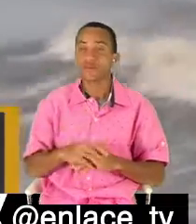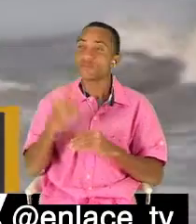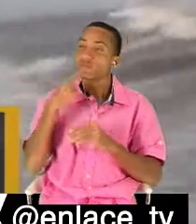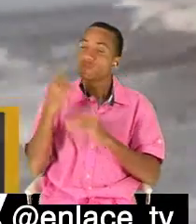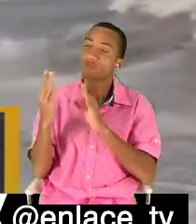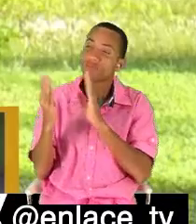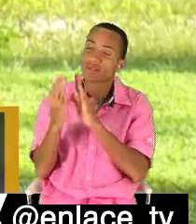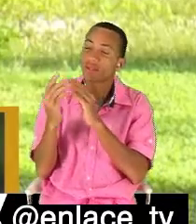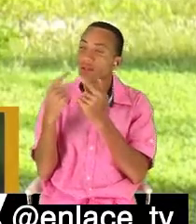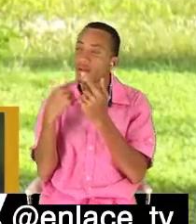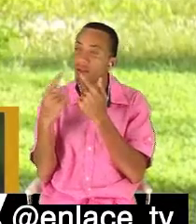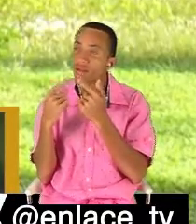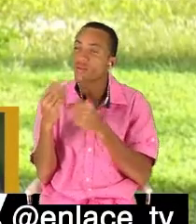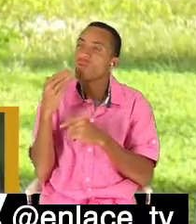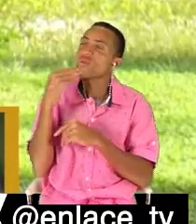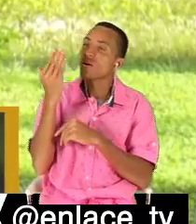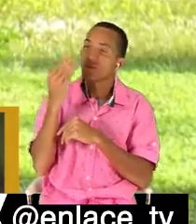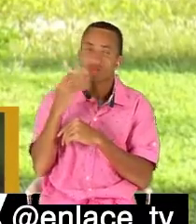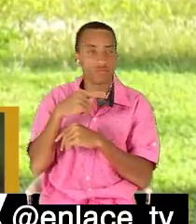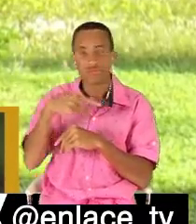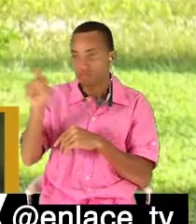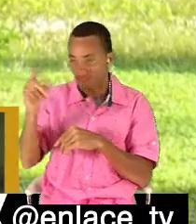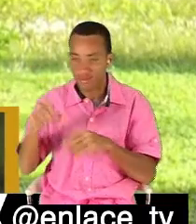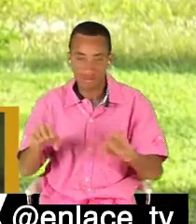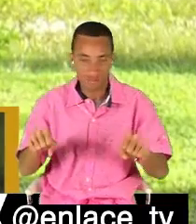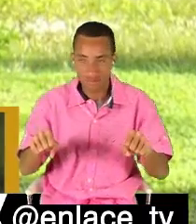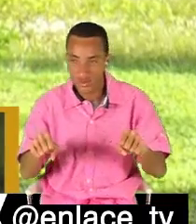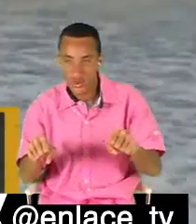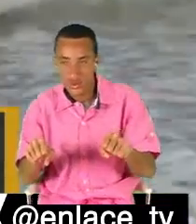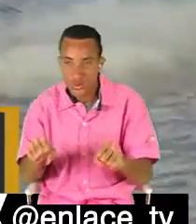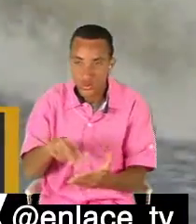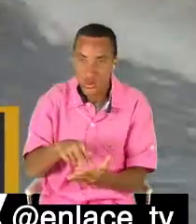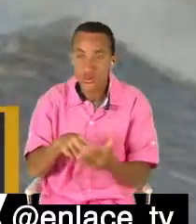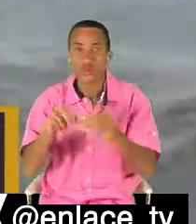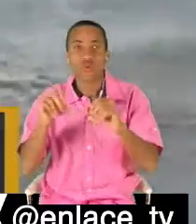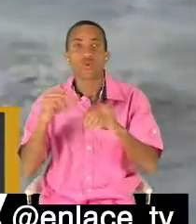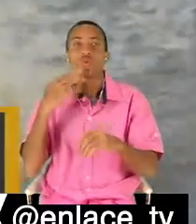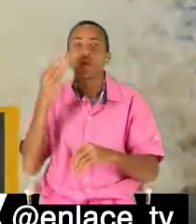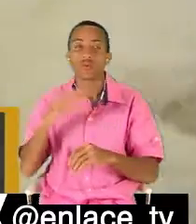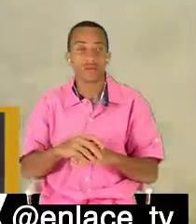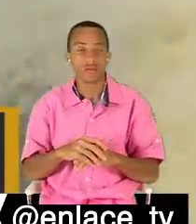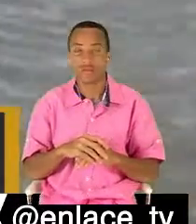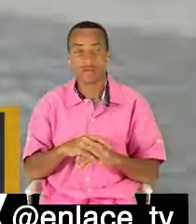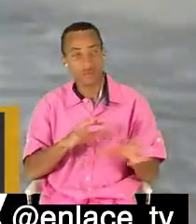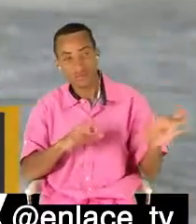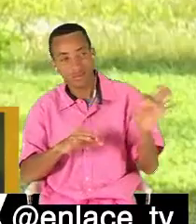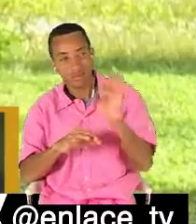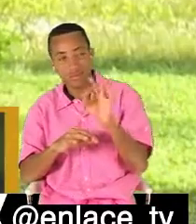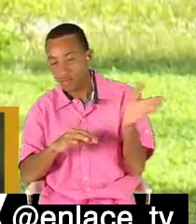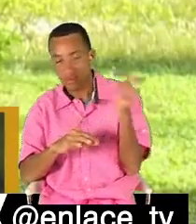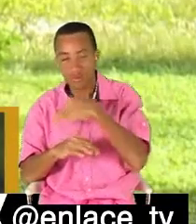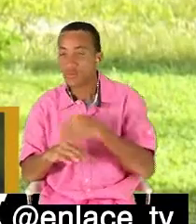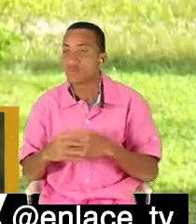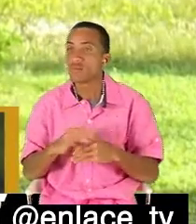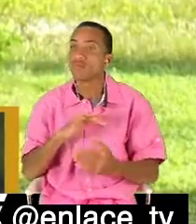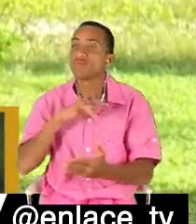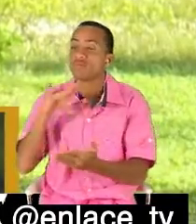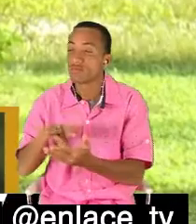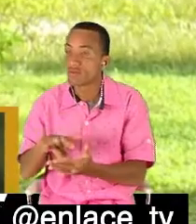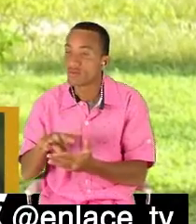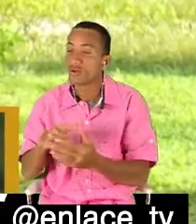mamá que cuando me llevaba a esquiar y entonces cuando me llevaron me gustó